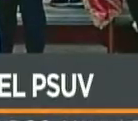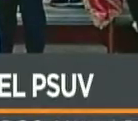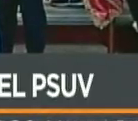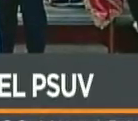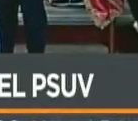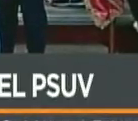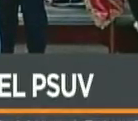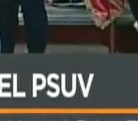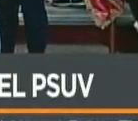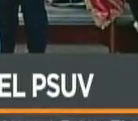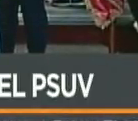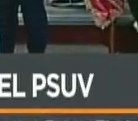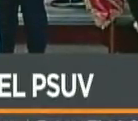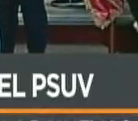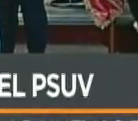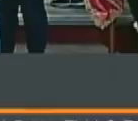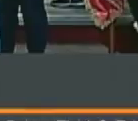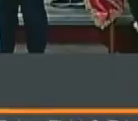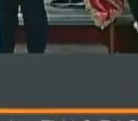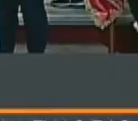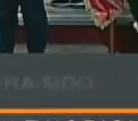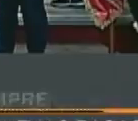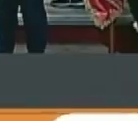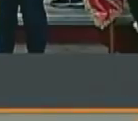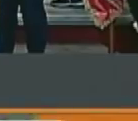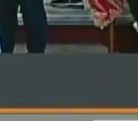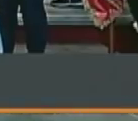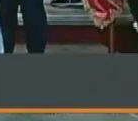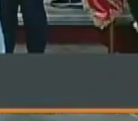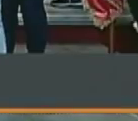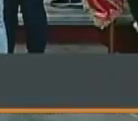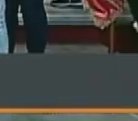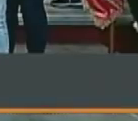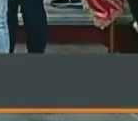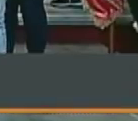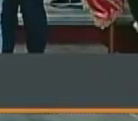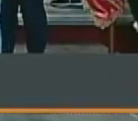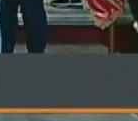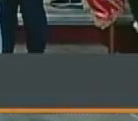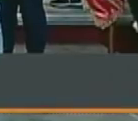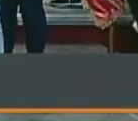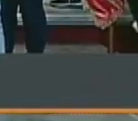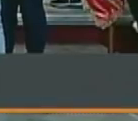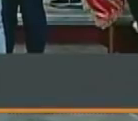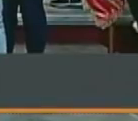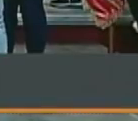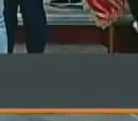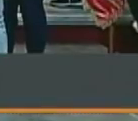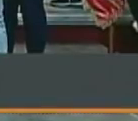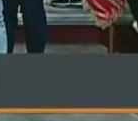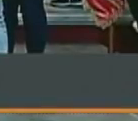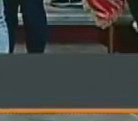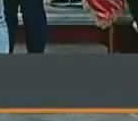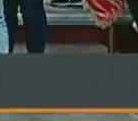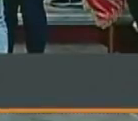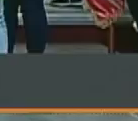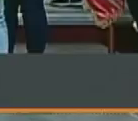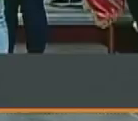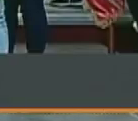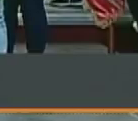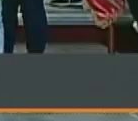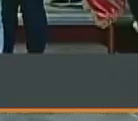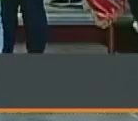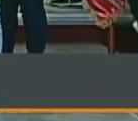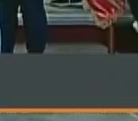inusual y extraordinaria a la seguridad nacional de los Estados Unidos. Mi primera reacción fue decirle,